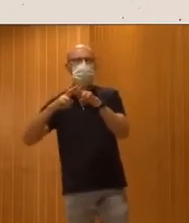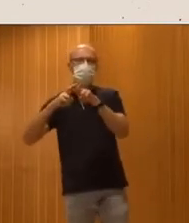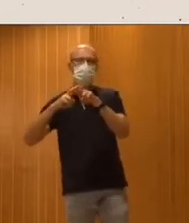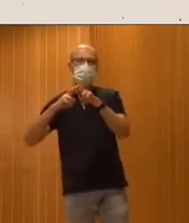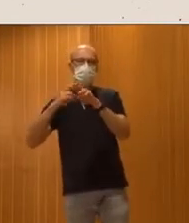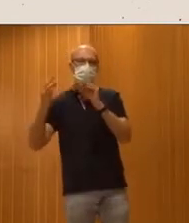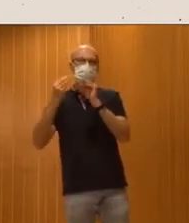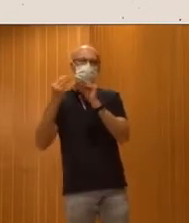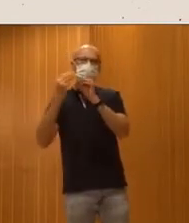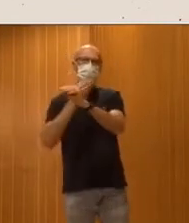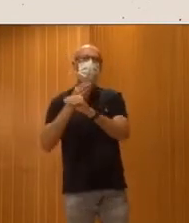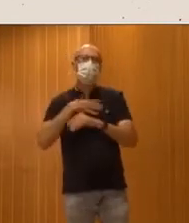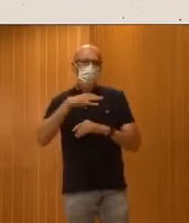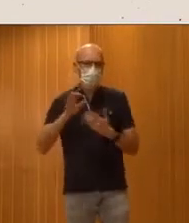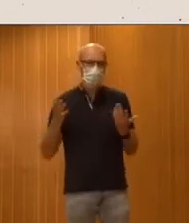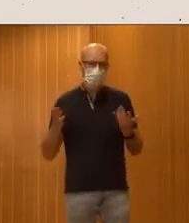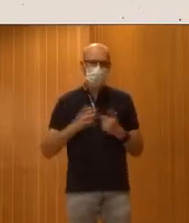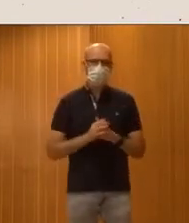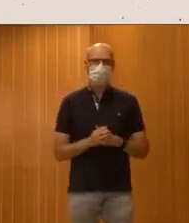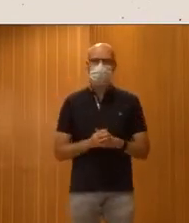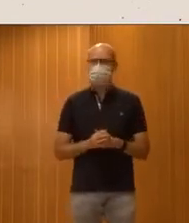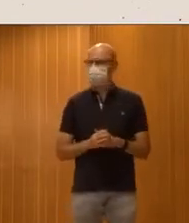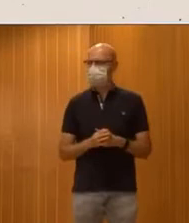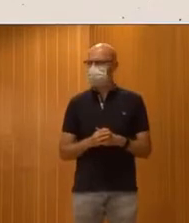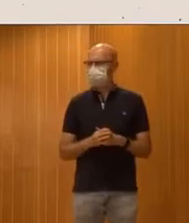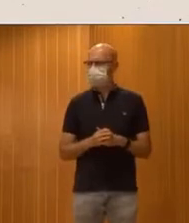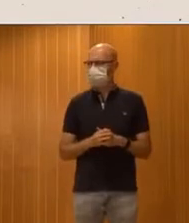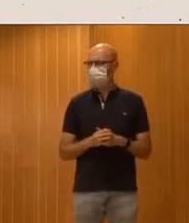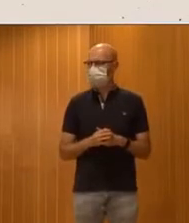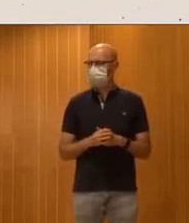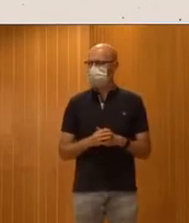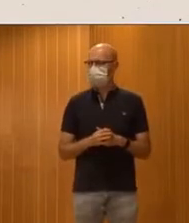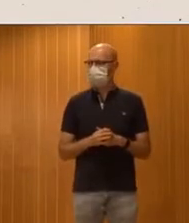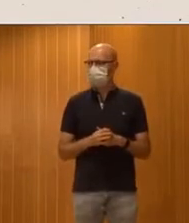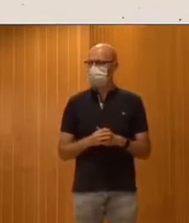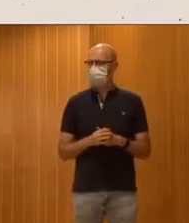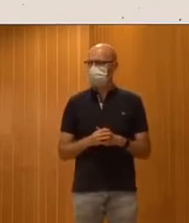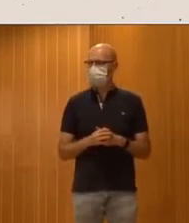unos estándares de calidad verificables.